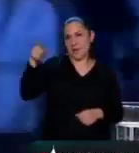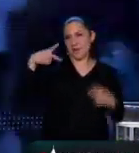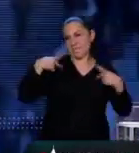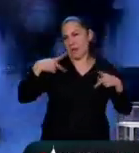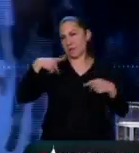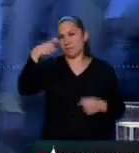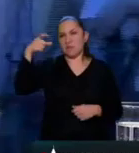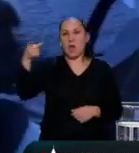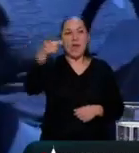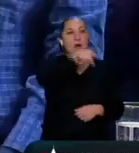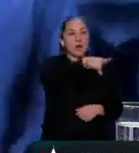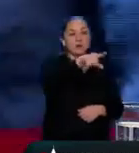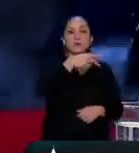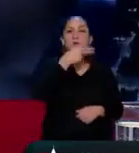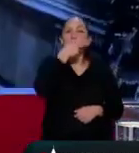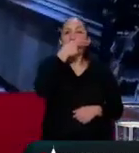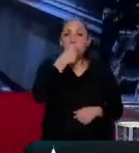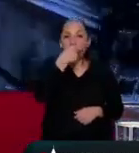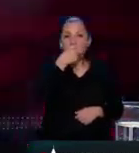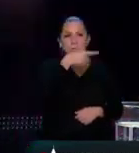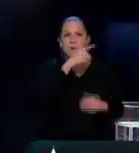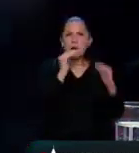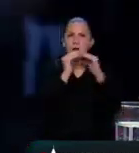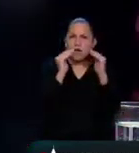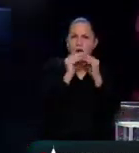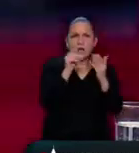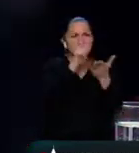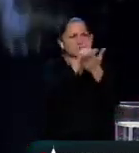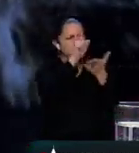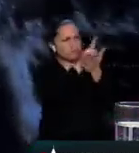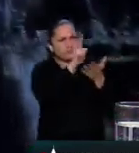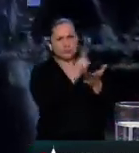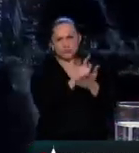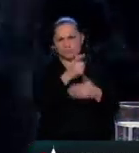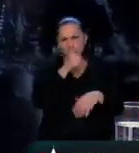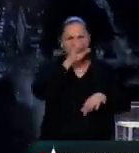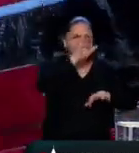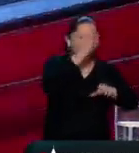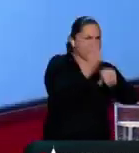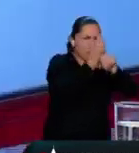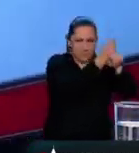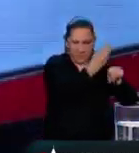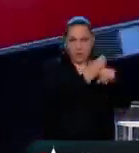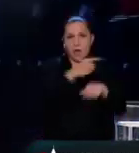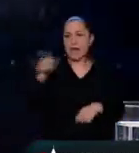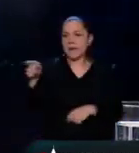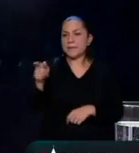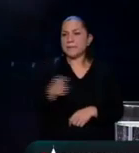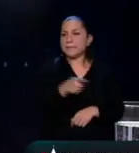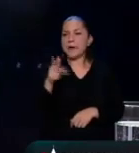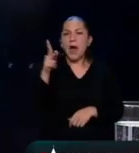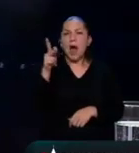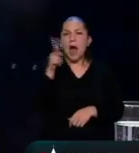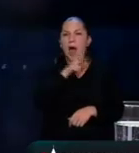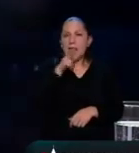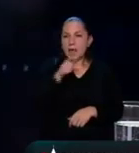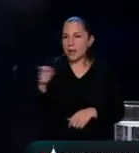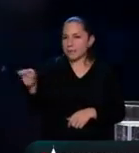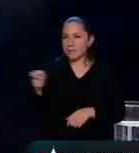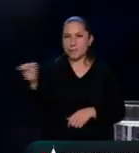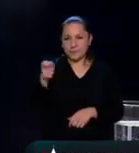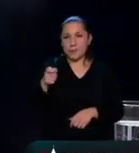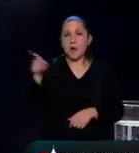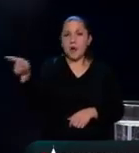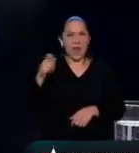trabajos en su casa con un rifle de aire comprimido. Le había hecho una herida y al día siguiente vino la madre con ese albañil